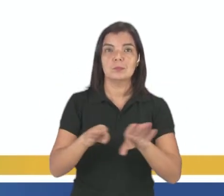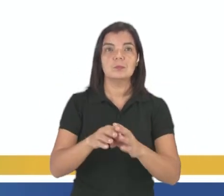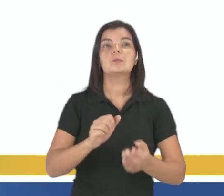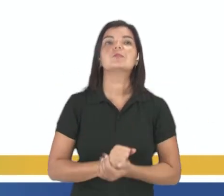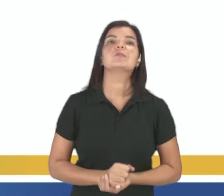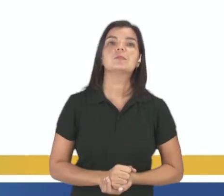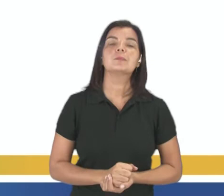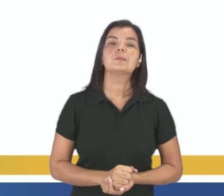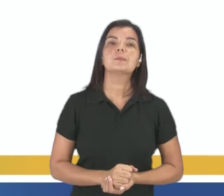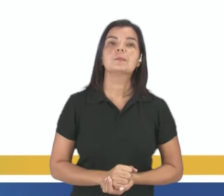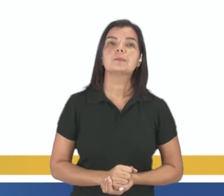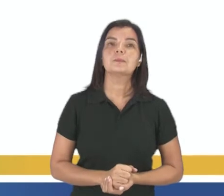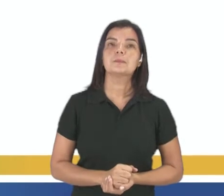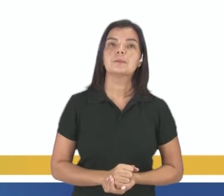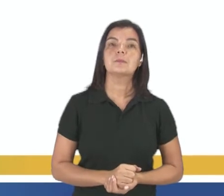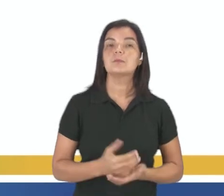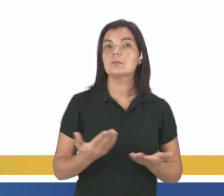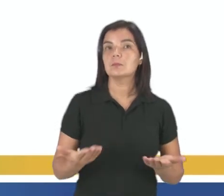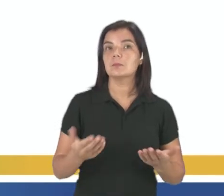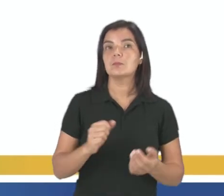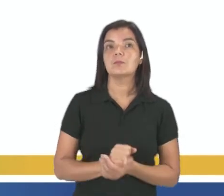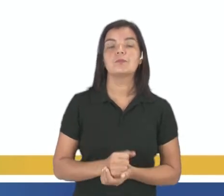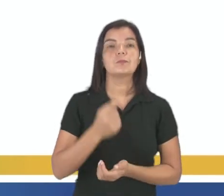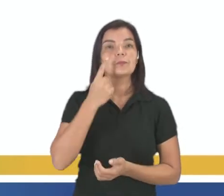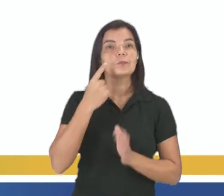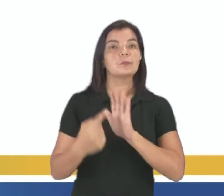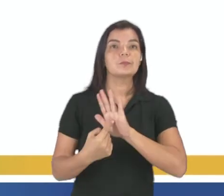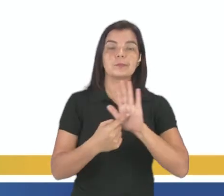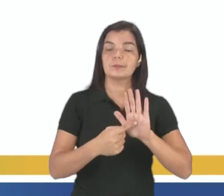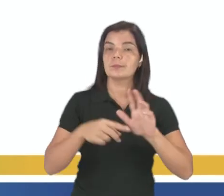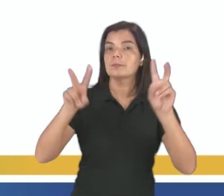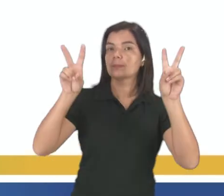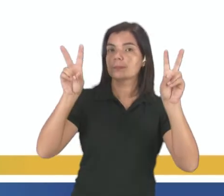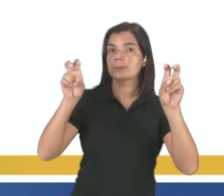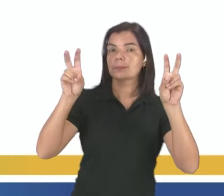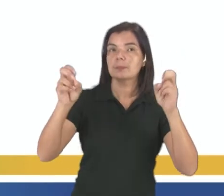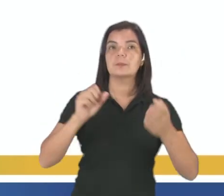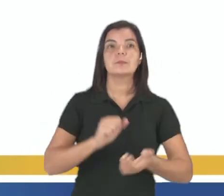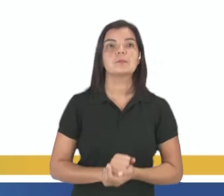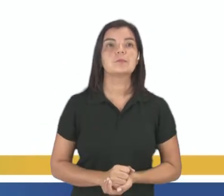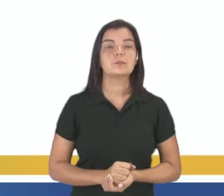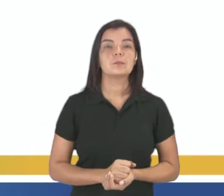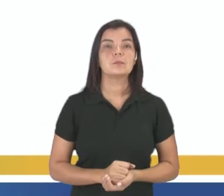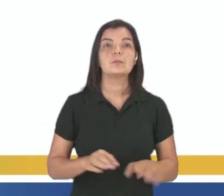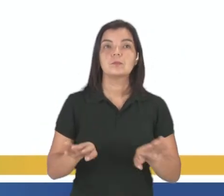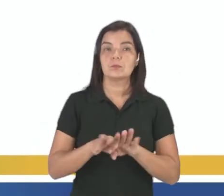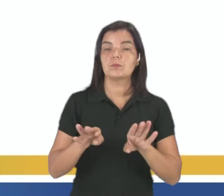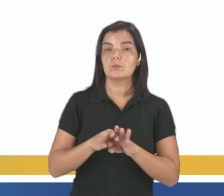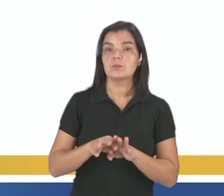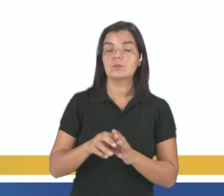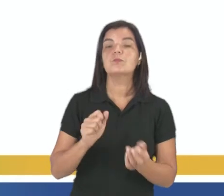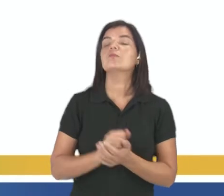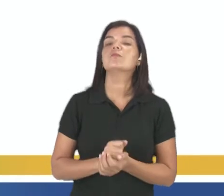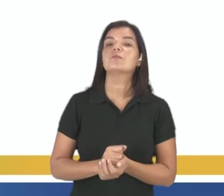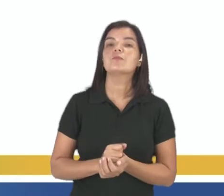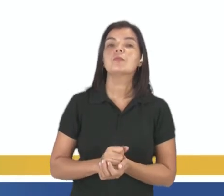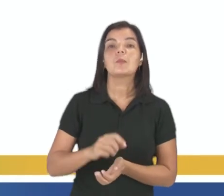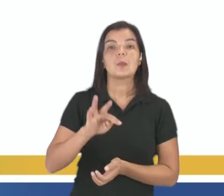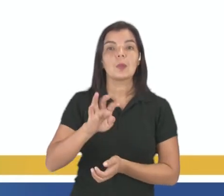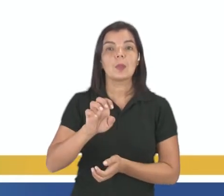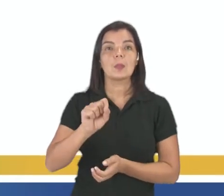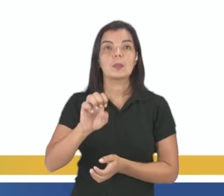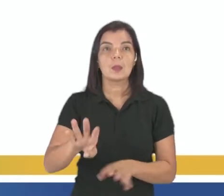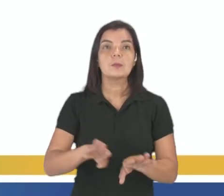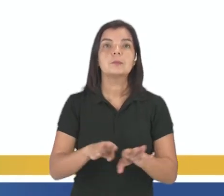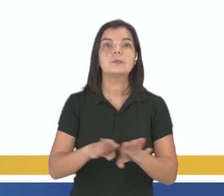datos relevantes, ¿ok? Entonces, va a presentar un tema y la tesis, que sería el desenvolvimiento,